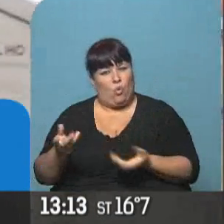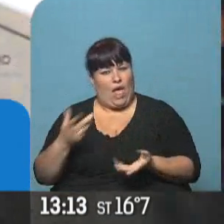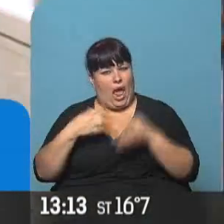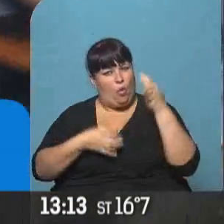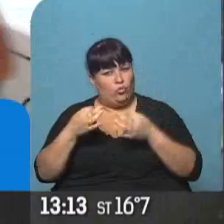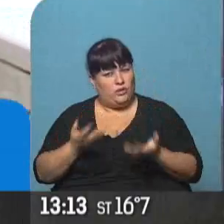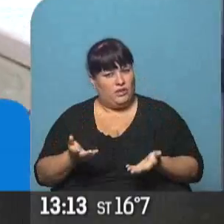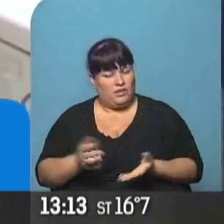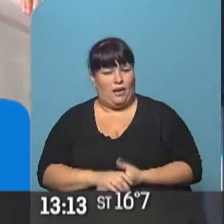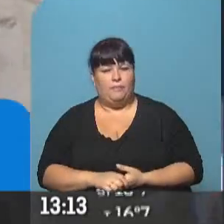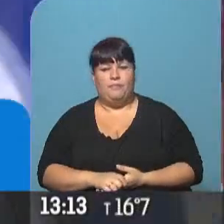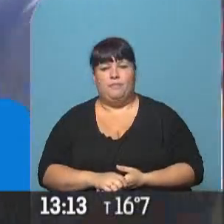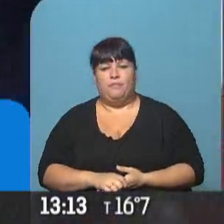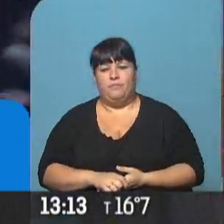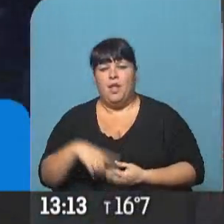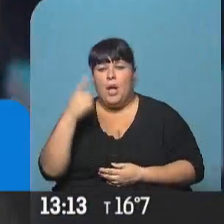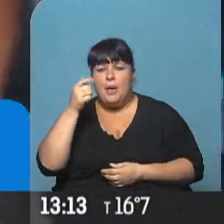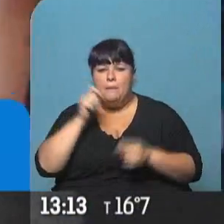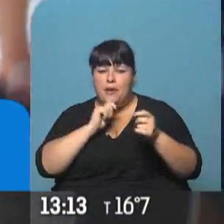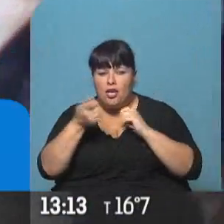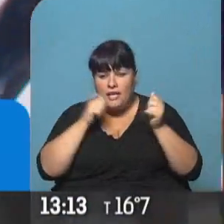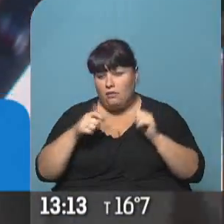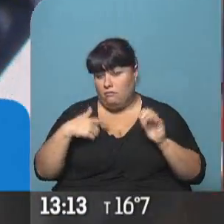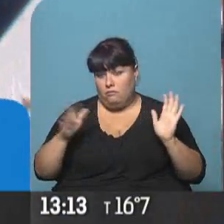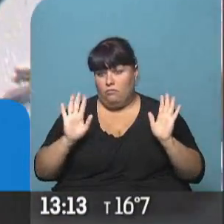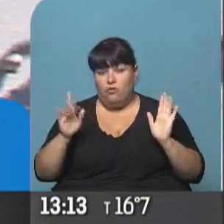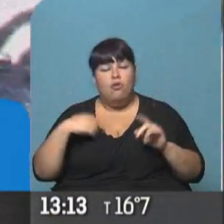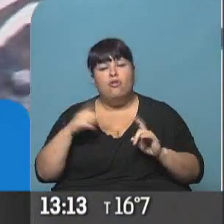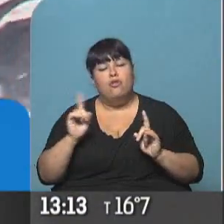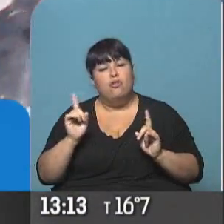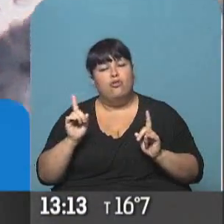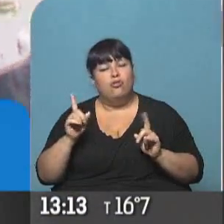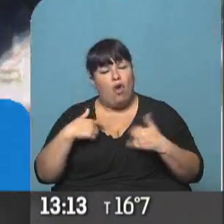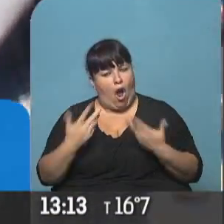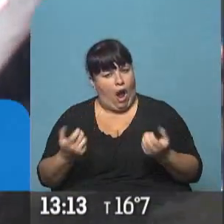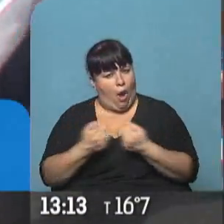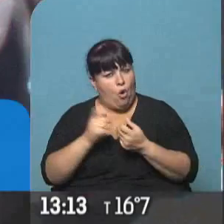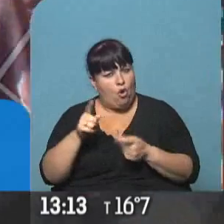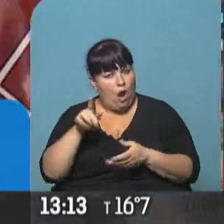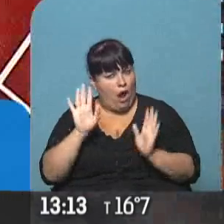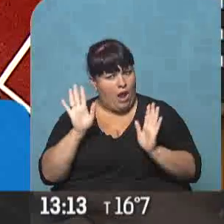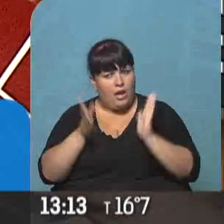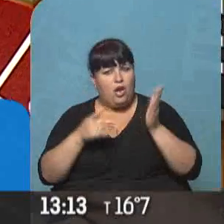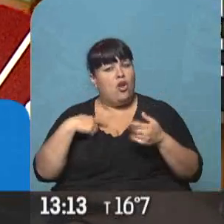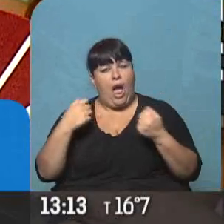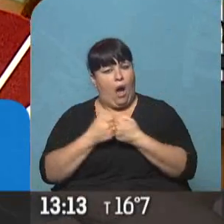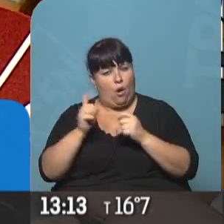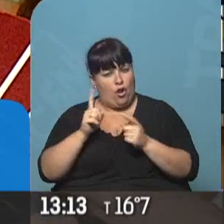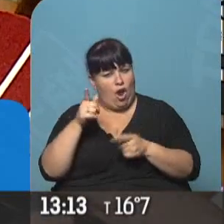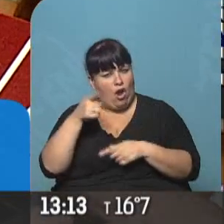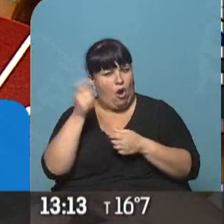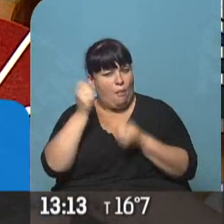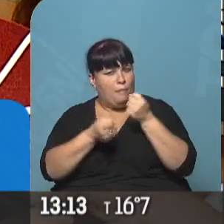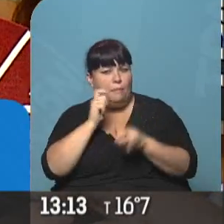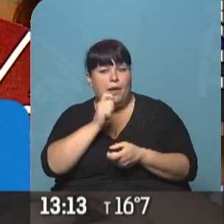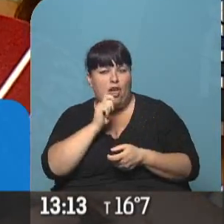la justicia. ¿Hubo nosotros, periodistas agredidos? ¿Hubo? Bueno, nosotros, por supuesto, que no estamos de acuerdo con eso. No estamos de acuerdo con que